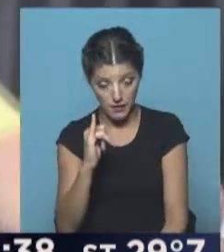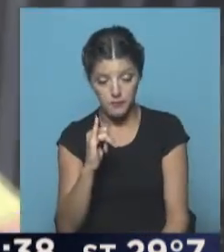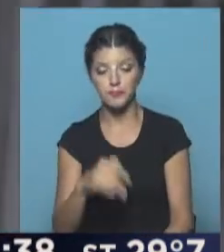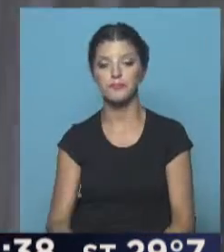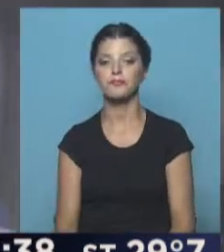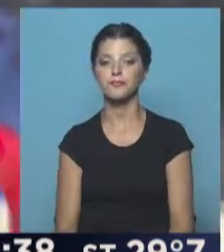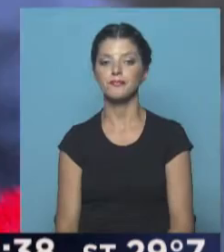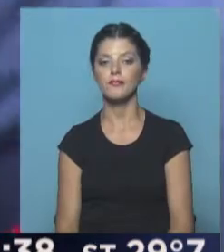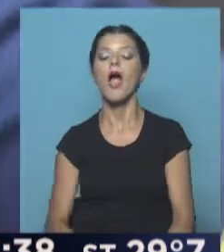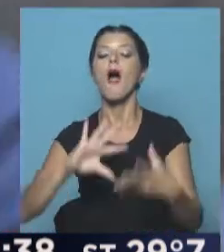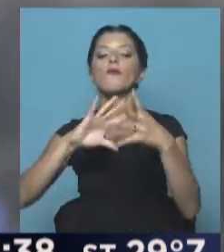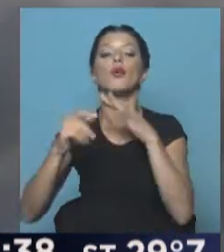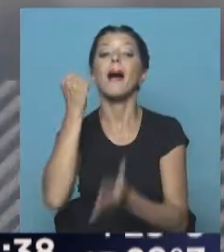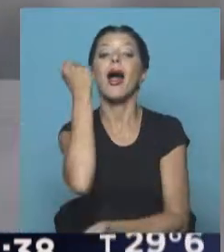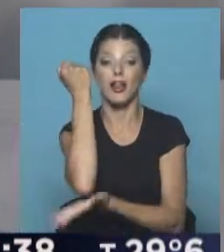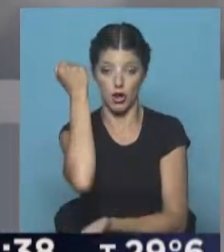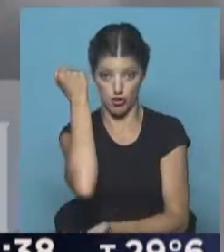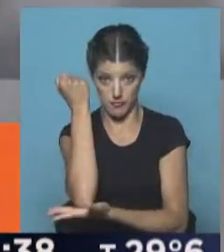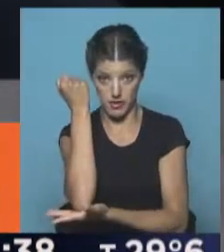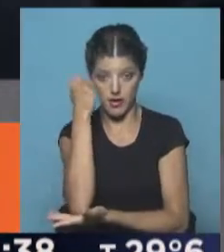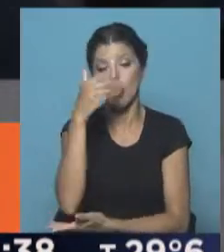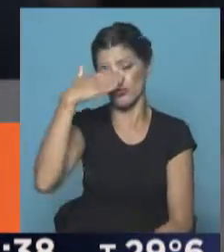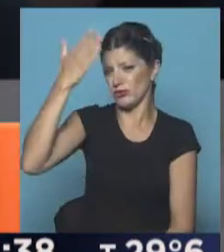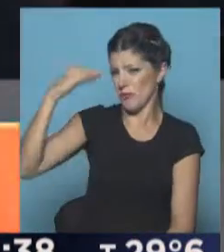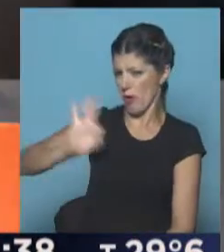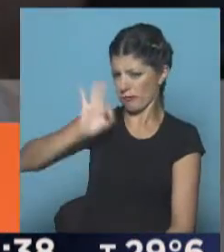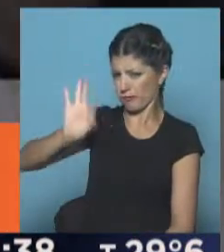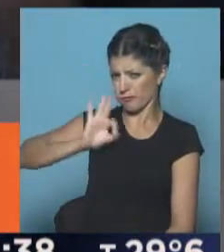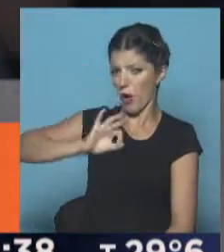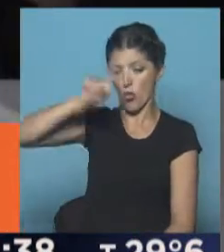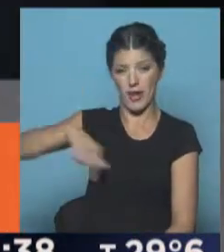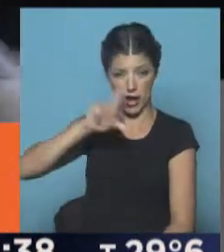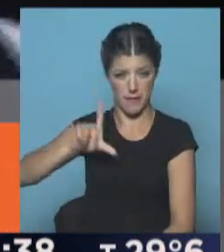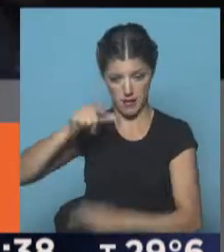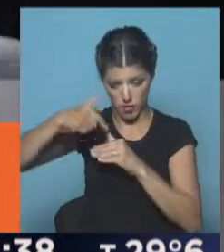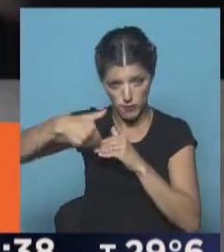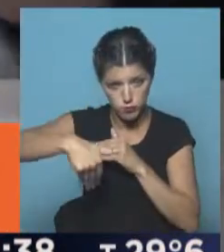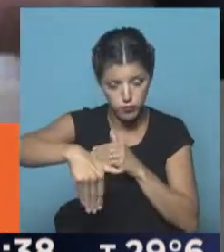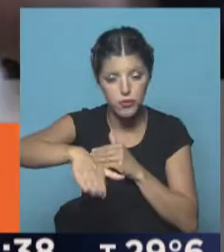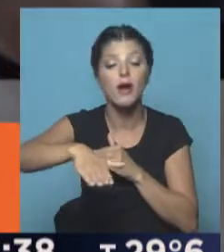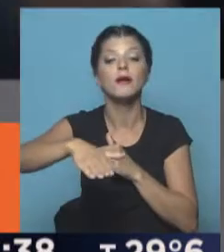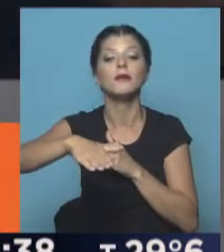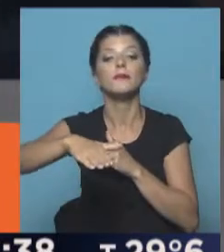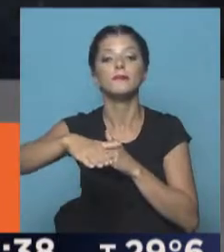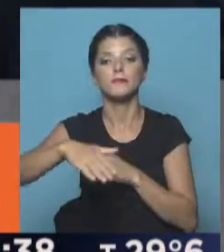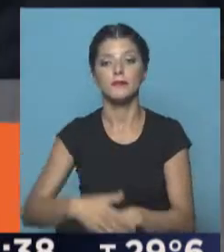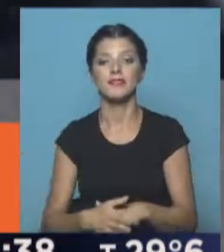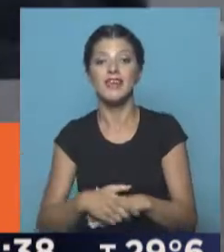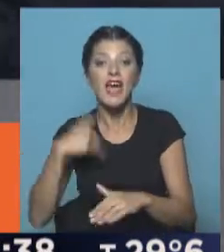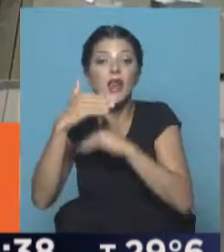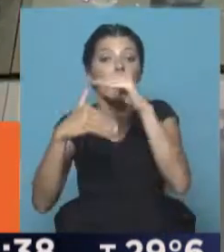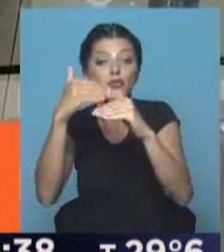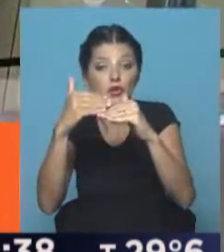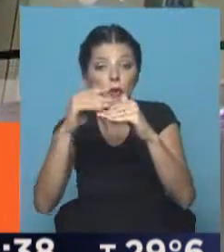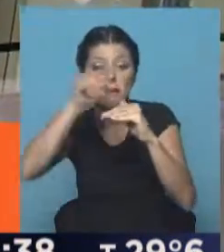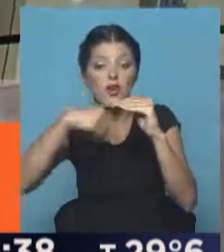que el modelo económico, sobre todo de las últimas décadas a partir del neoliberalismo, el crecimiento fue sinónimo de desigualdad, no fue